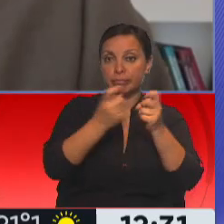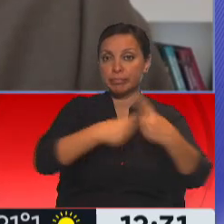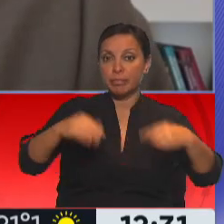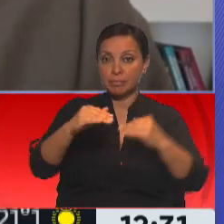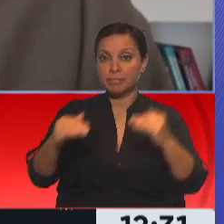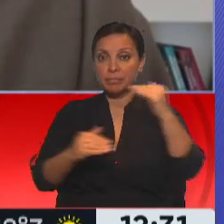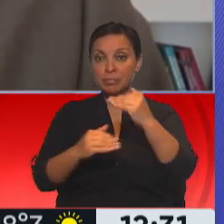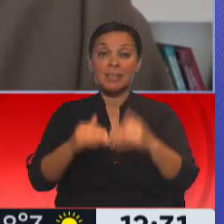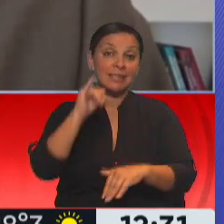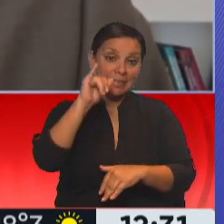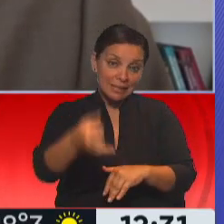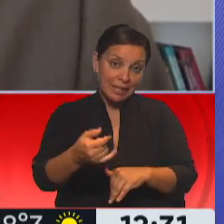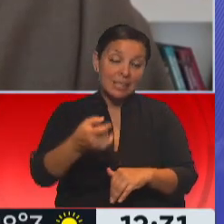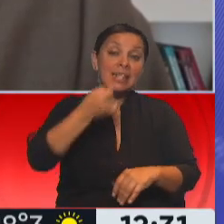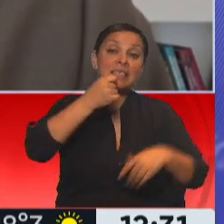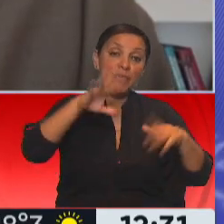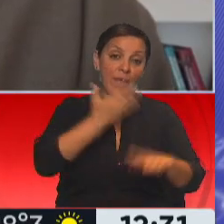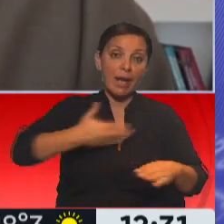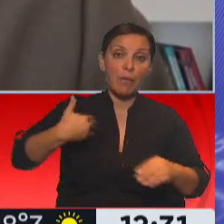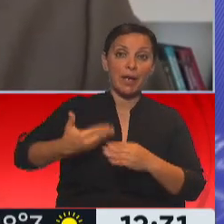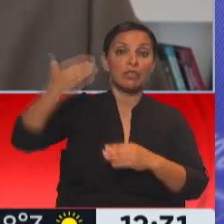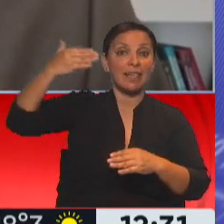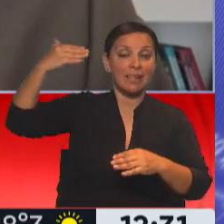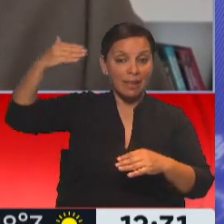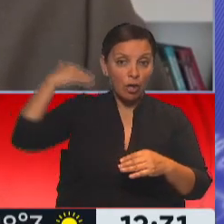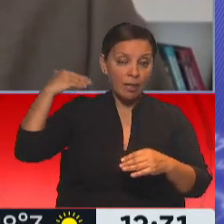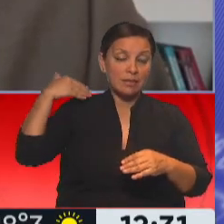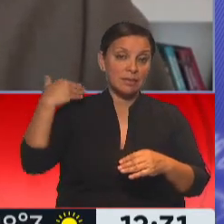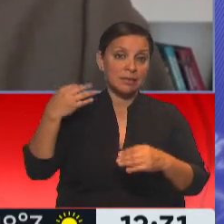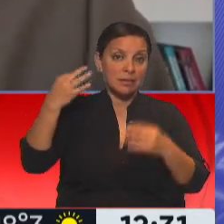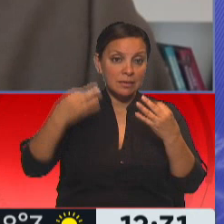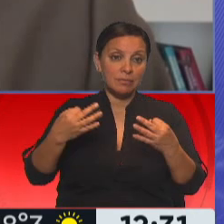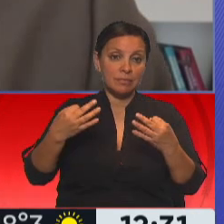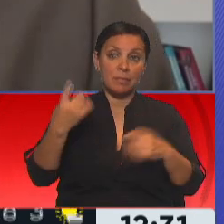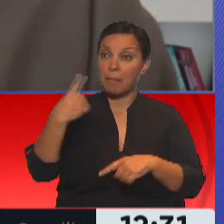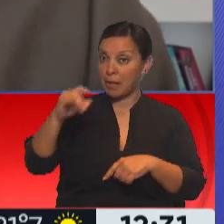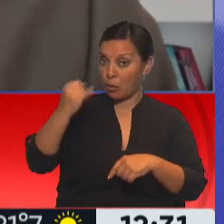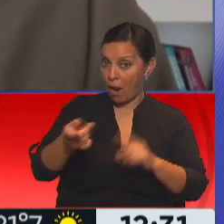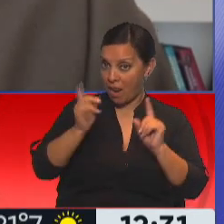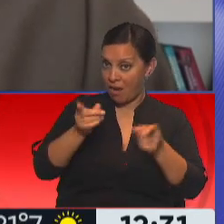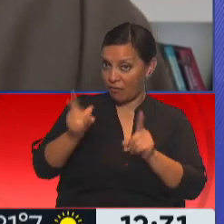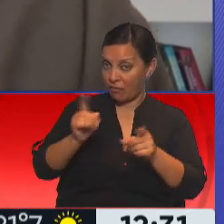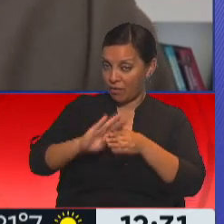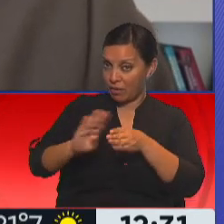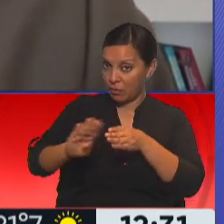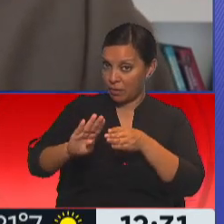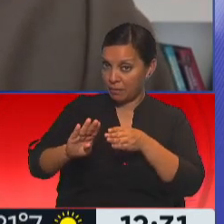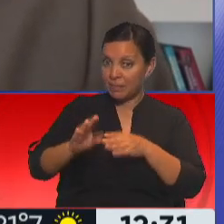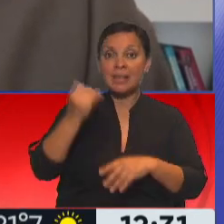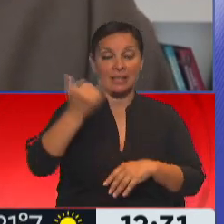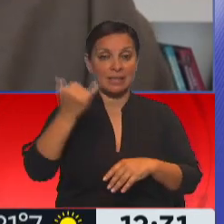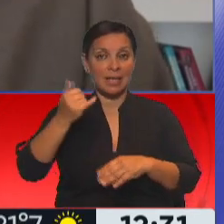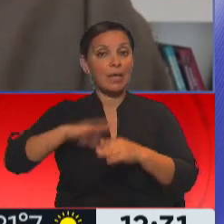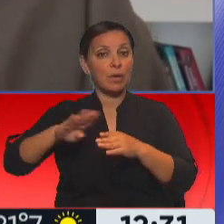que si lo hubieran hecho todos los gobiernos anteriores, la deuda argentina sería cero. Pero estamos endeudados. Tenemos una deuda que viene